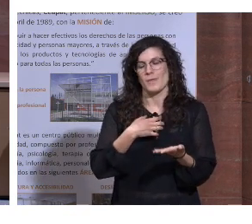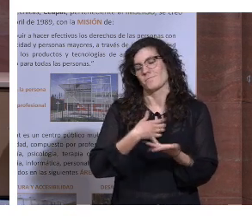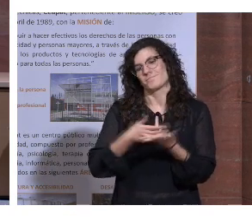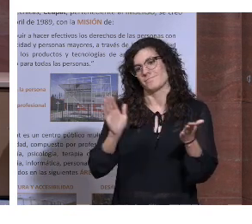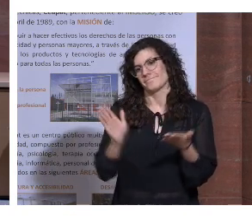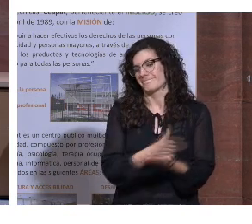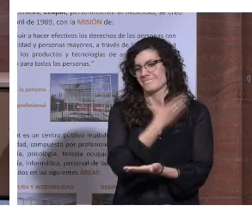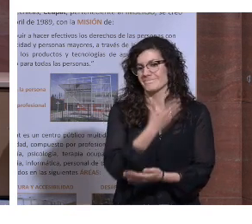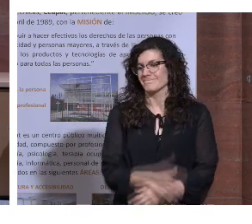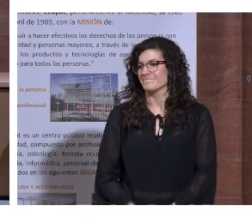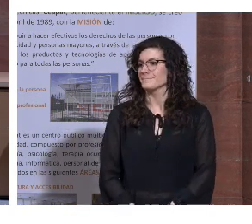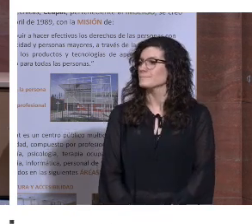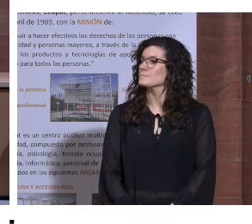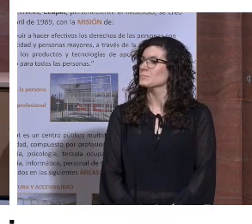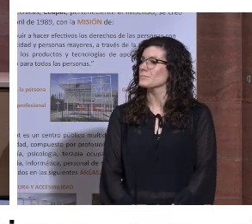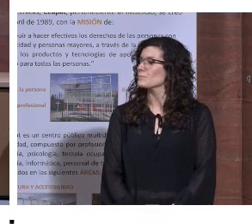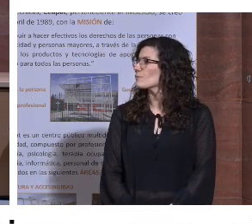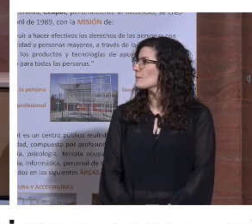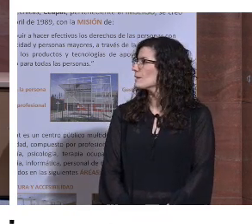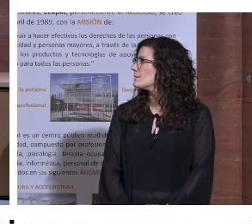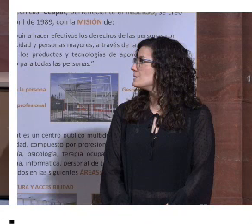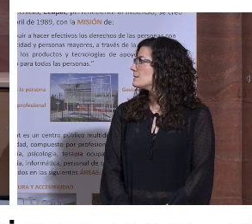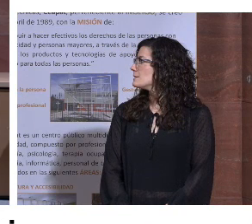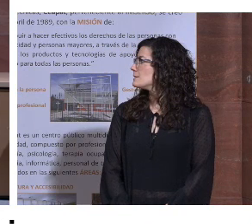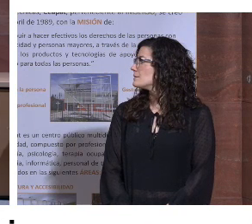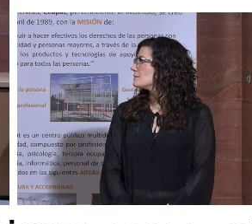Eso sí, puedo haceros unos dibujos ahora mismo.